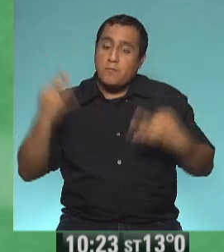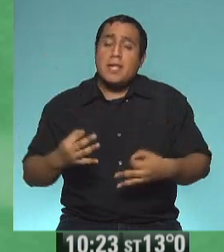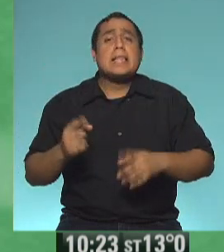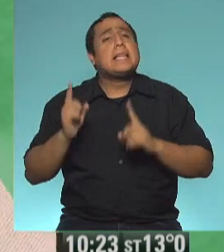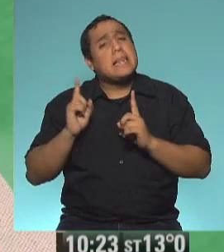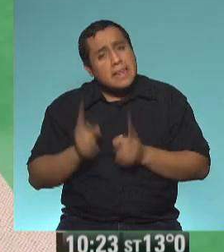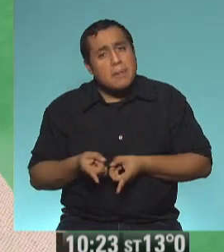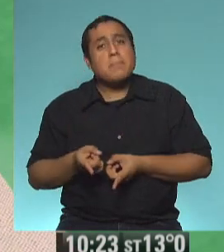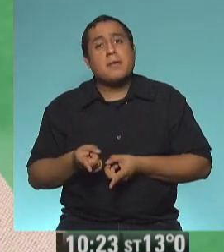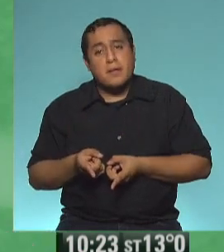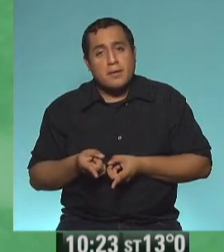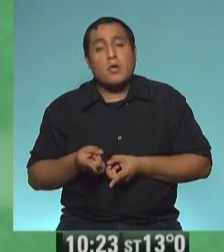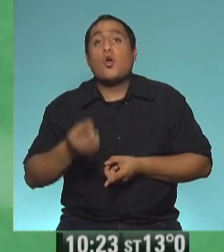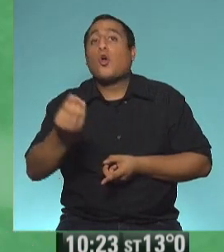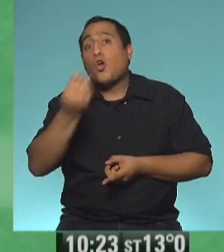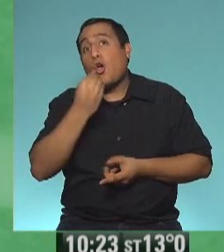también coman.